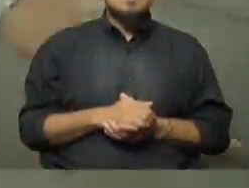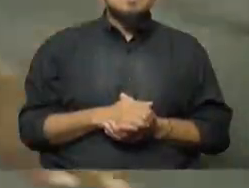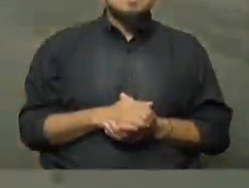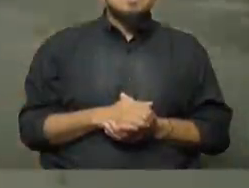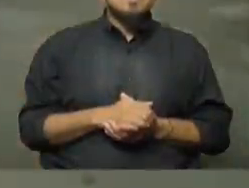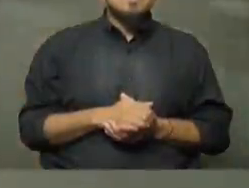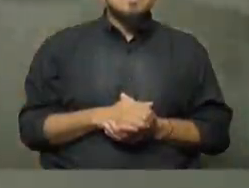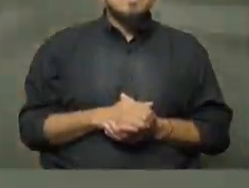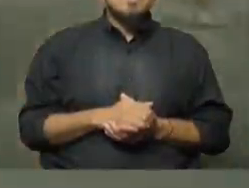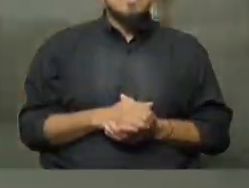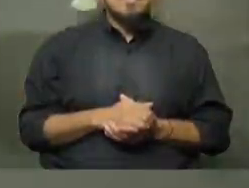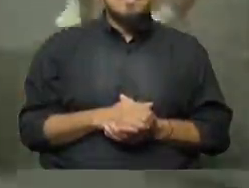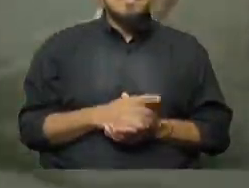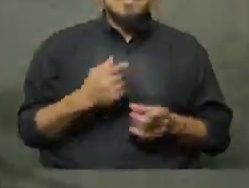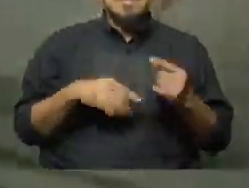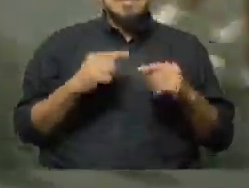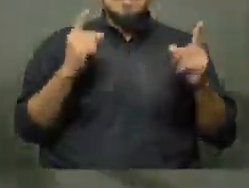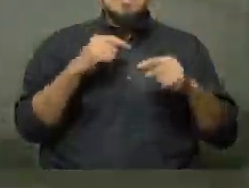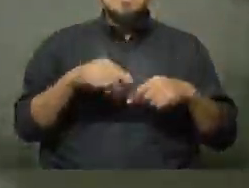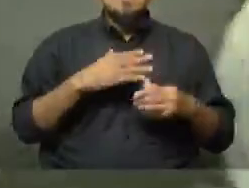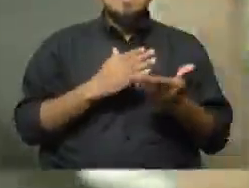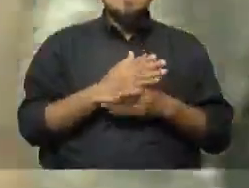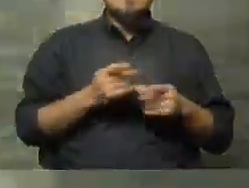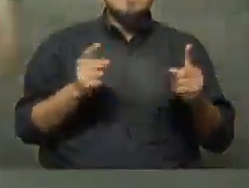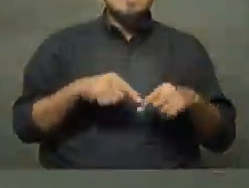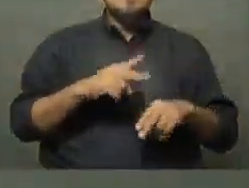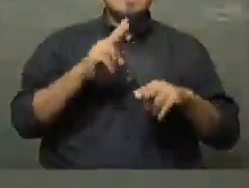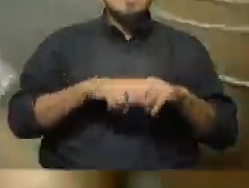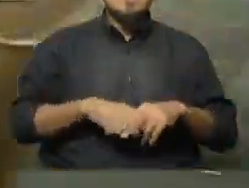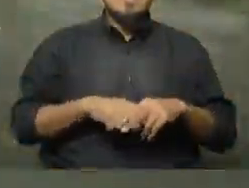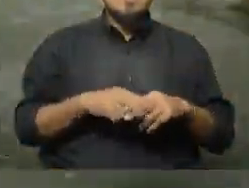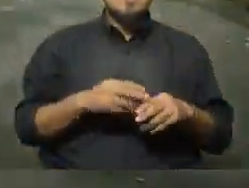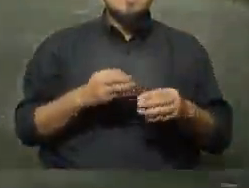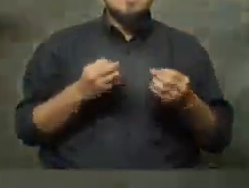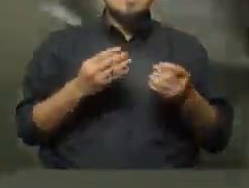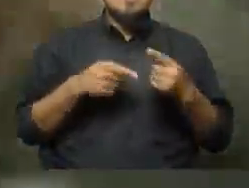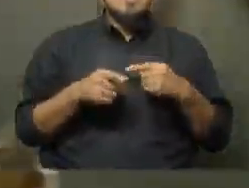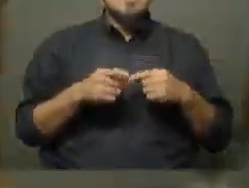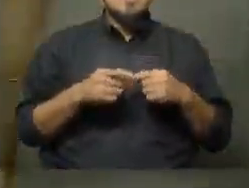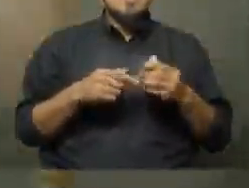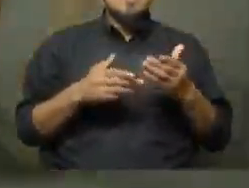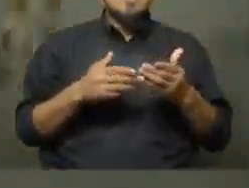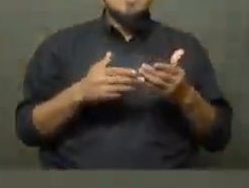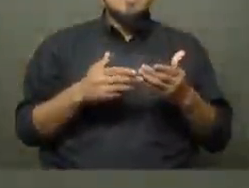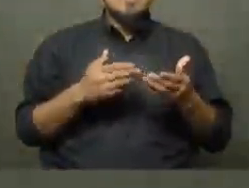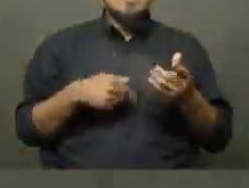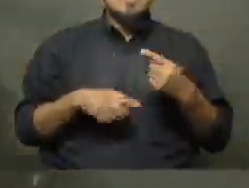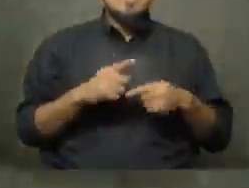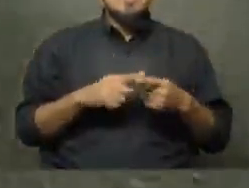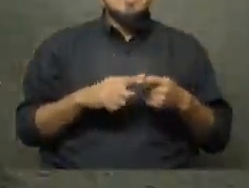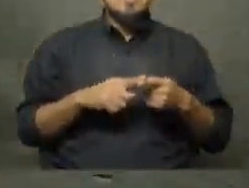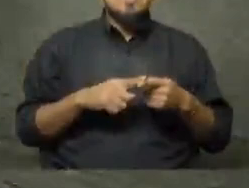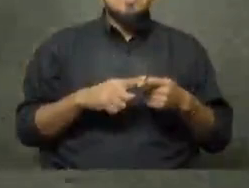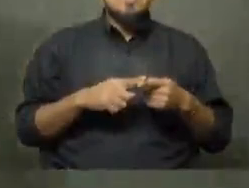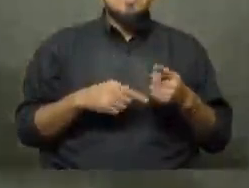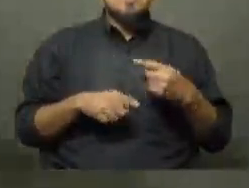entre tanta gente? No, siempre vine a silla, siempre. Porque si venís con niños tenés que venir a la silla. Porque para que ellos